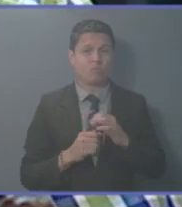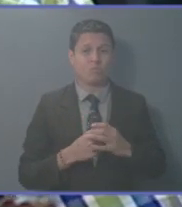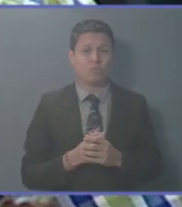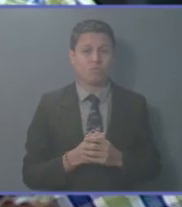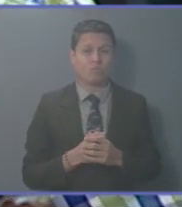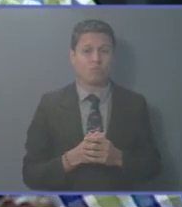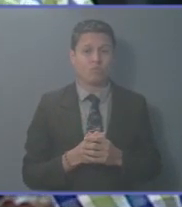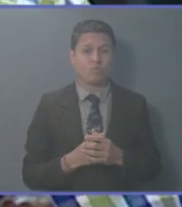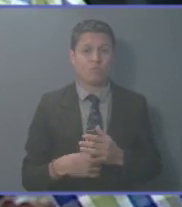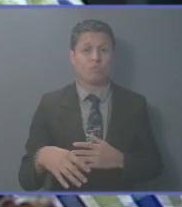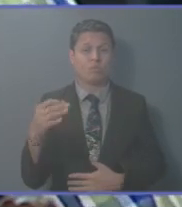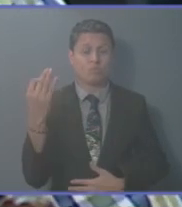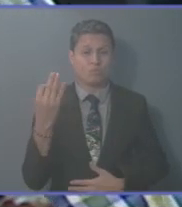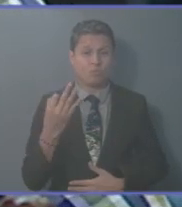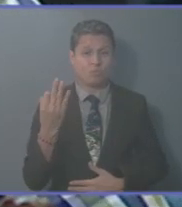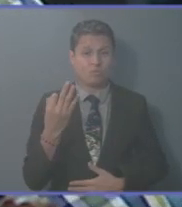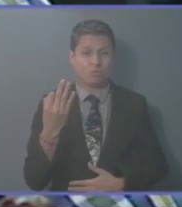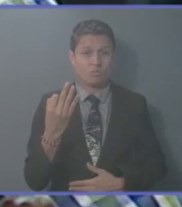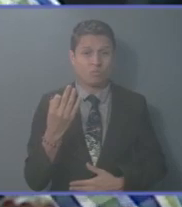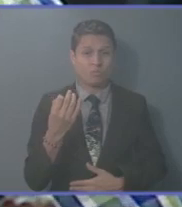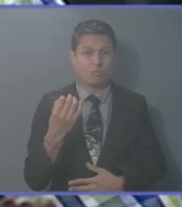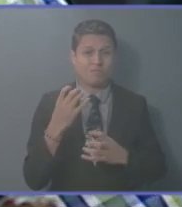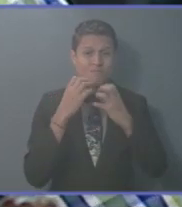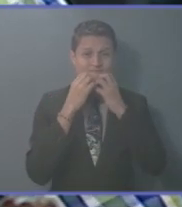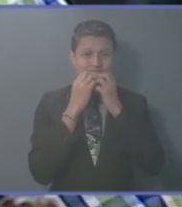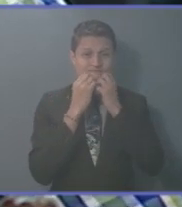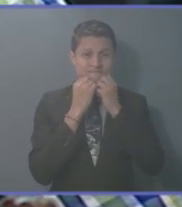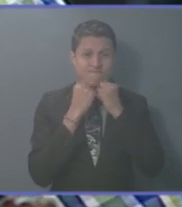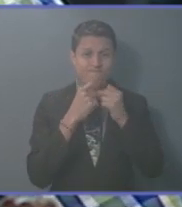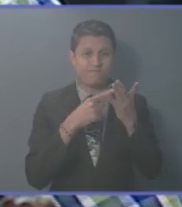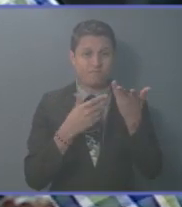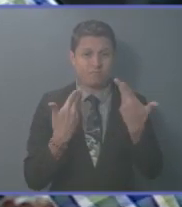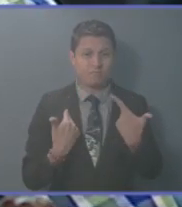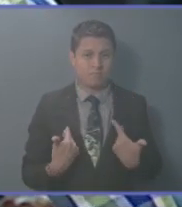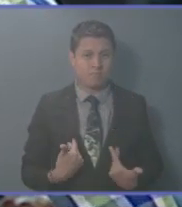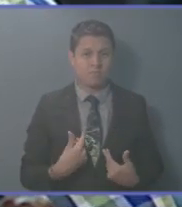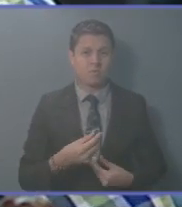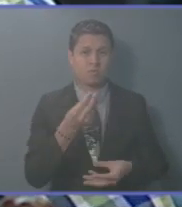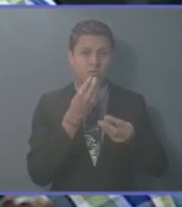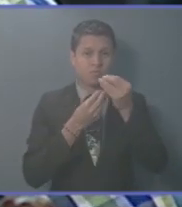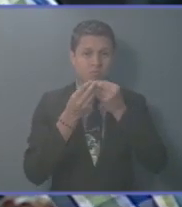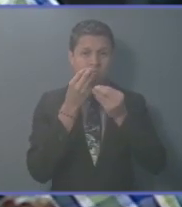es precisamente el derecho a la alimentación.